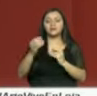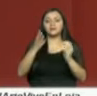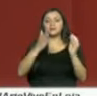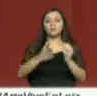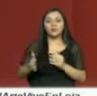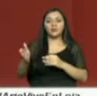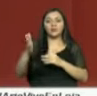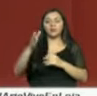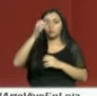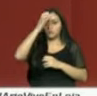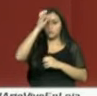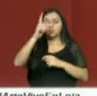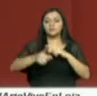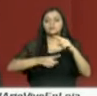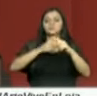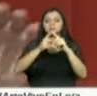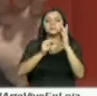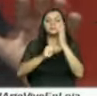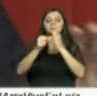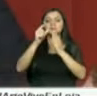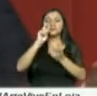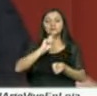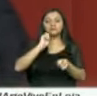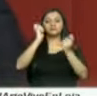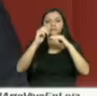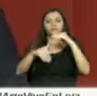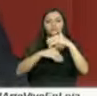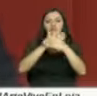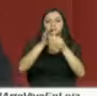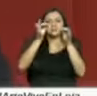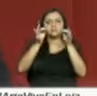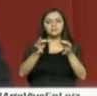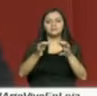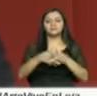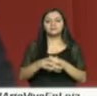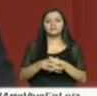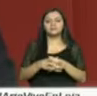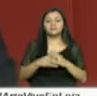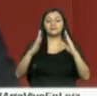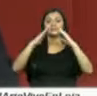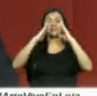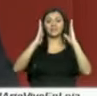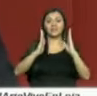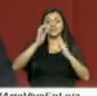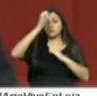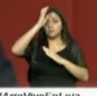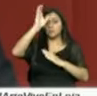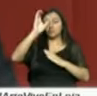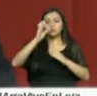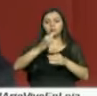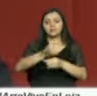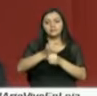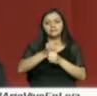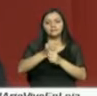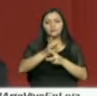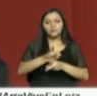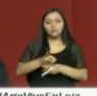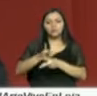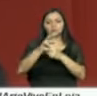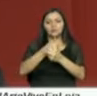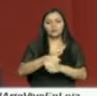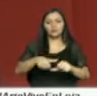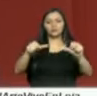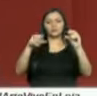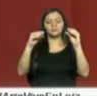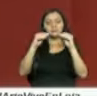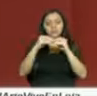Cultura y el Ministerio se convierte en el ente rector. La Casa de la Cultura conserva su autonomía y se